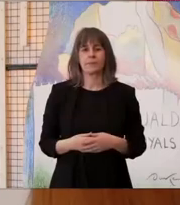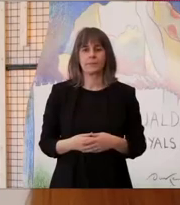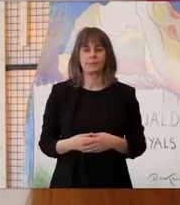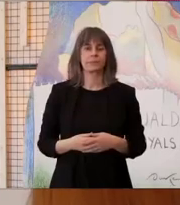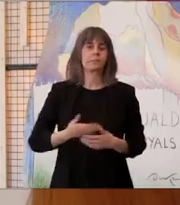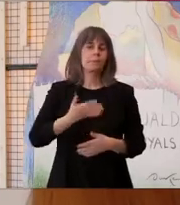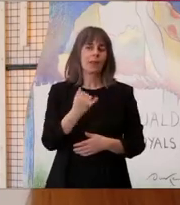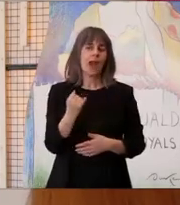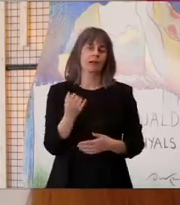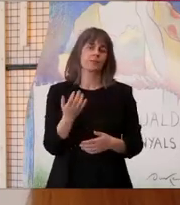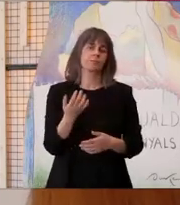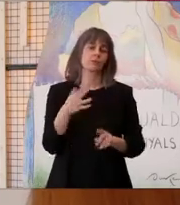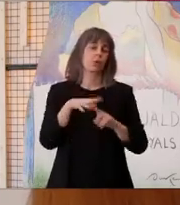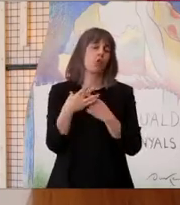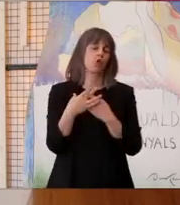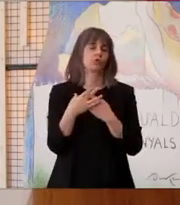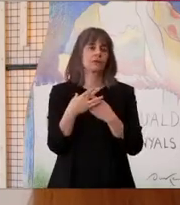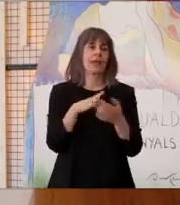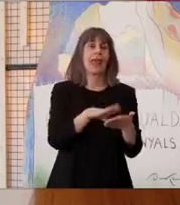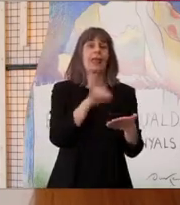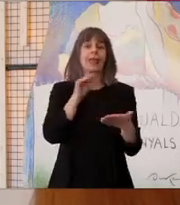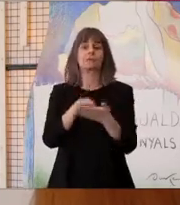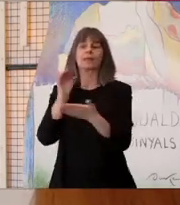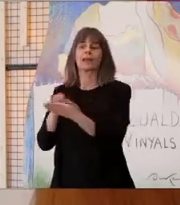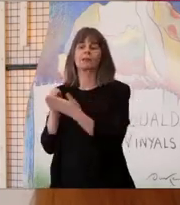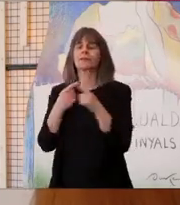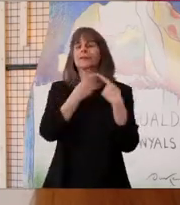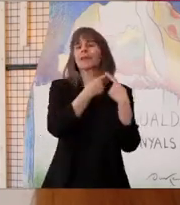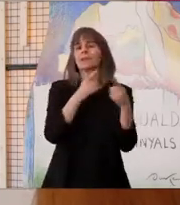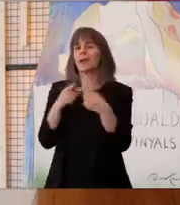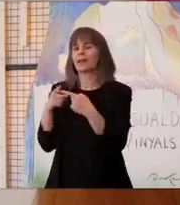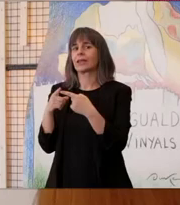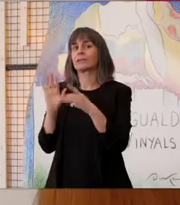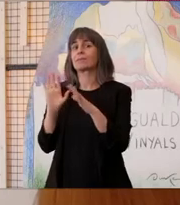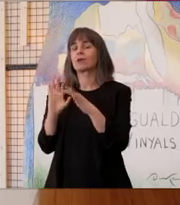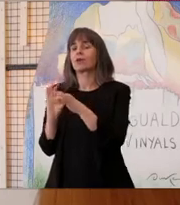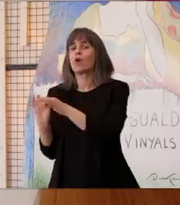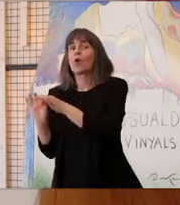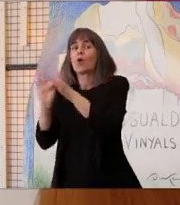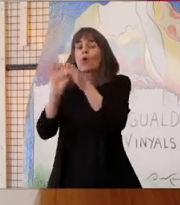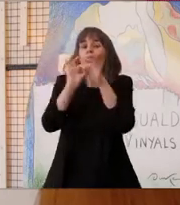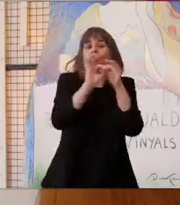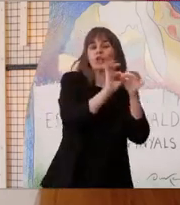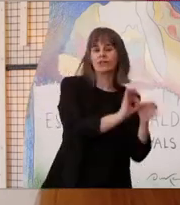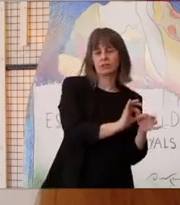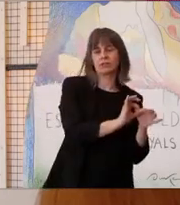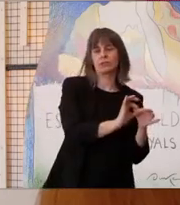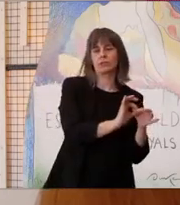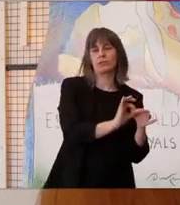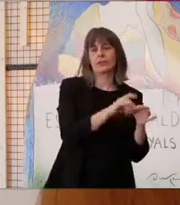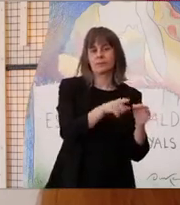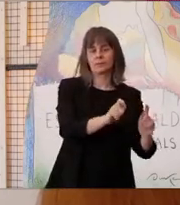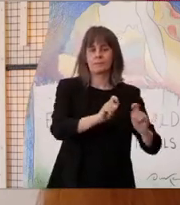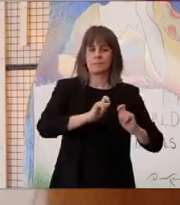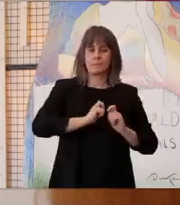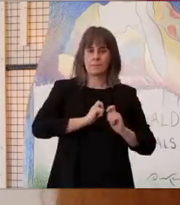Marcos interpretativos muy distintos que están en colisión Y eso nos lleva pues